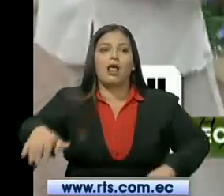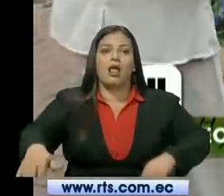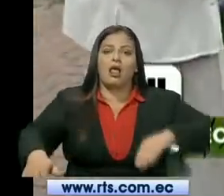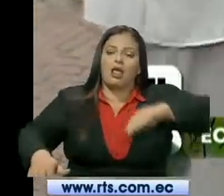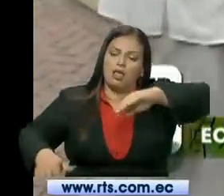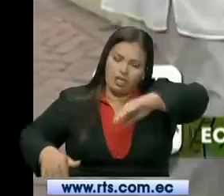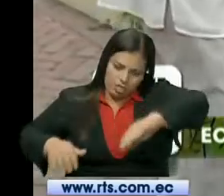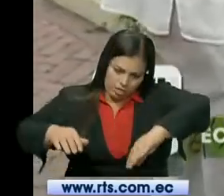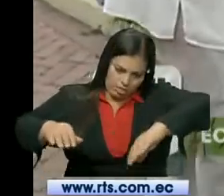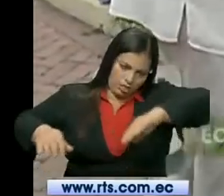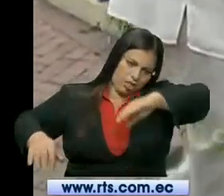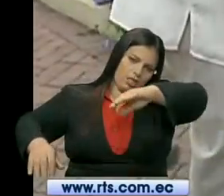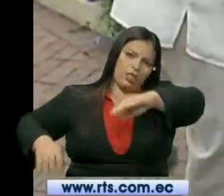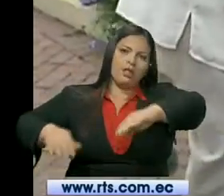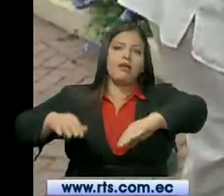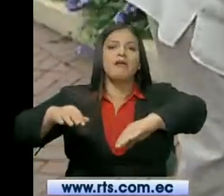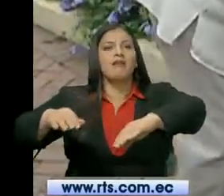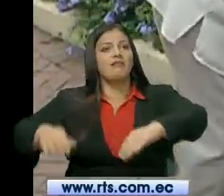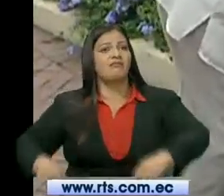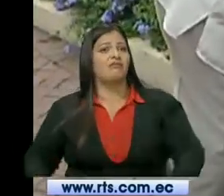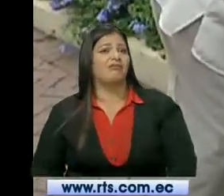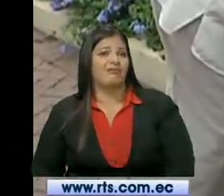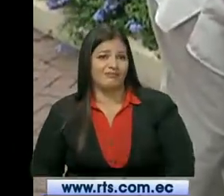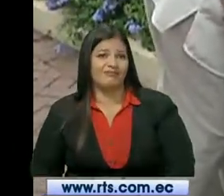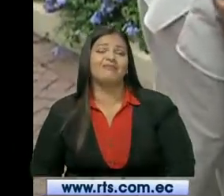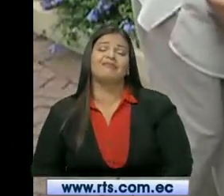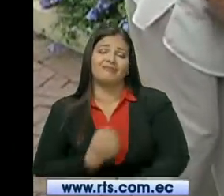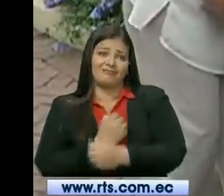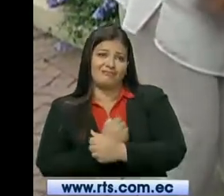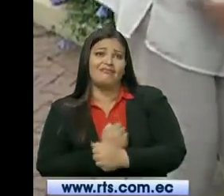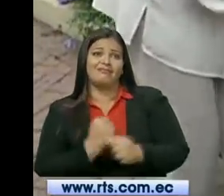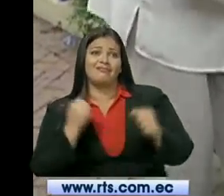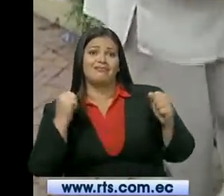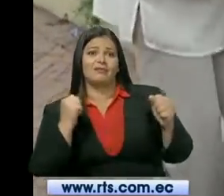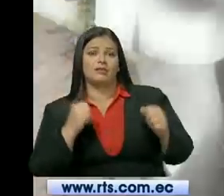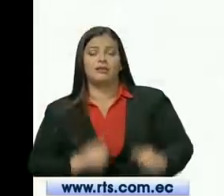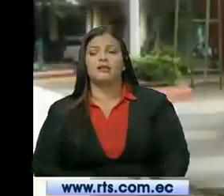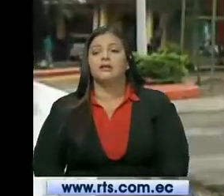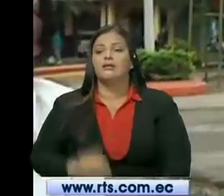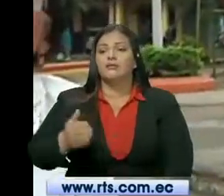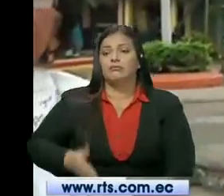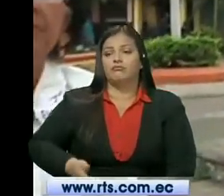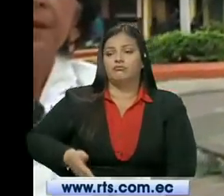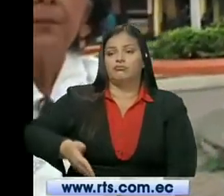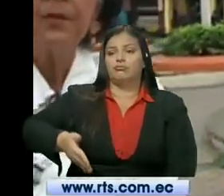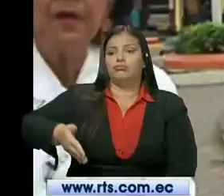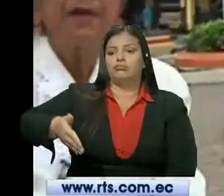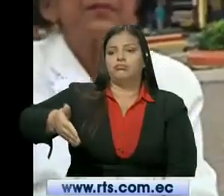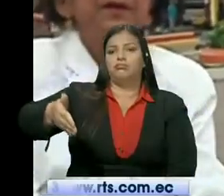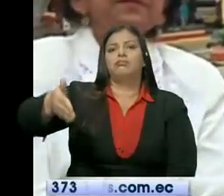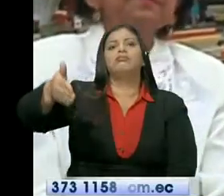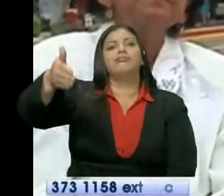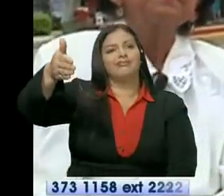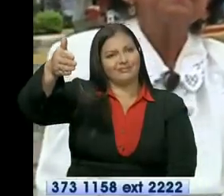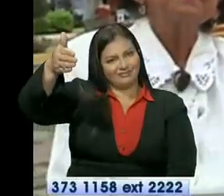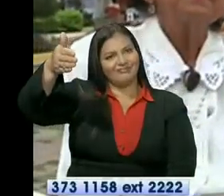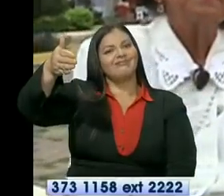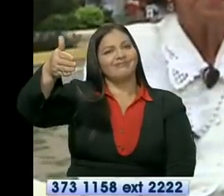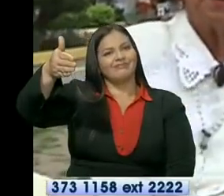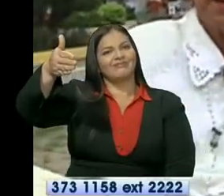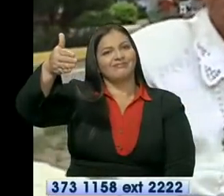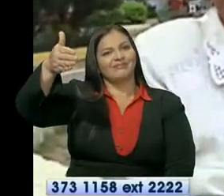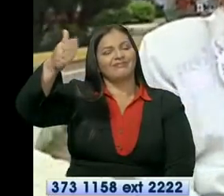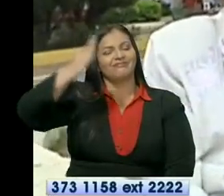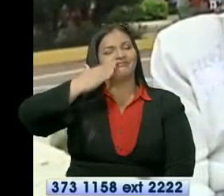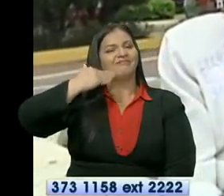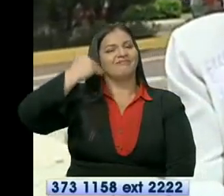tiempo ya desde la edad de 3 años, vivo aquí en Simón Bolívar. En tiempos de antes,